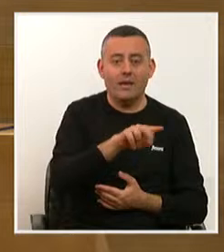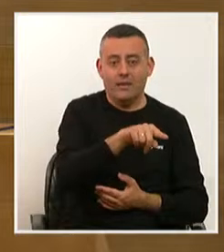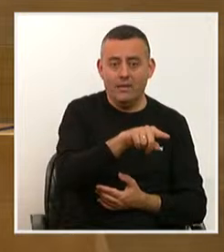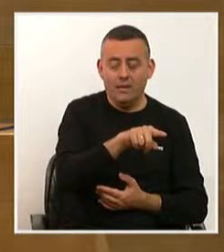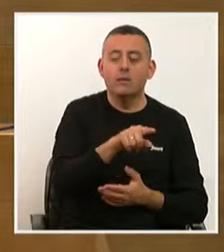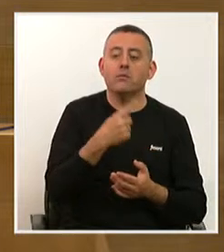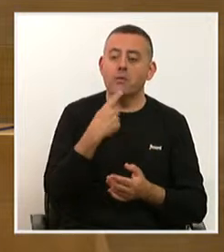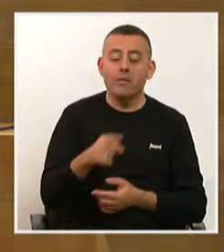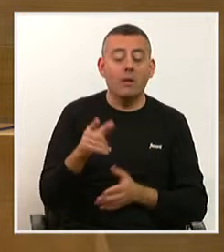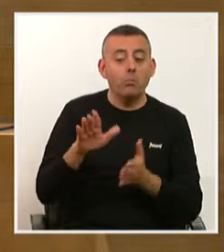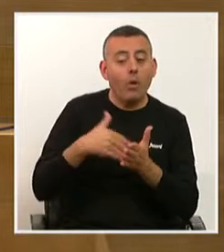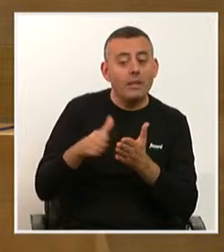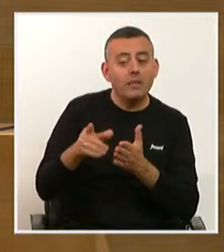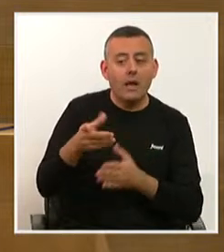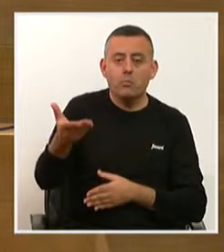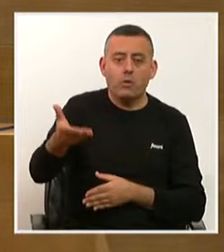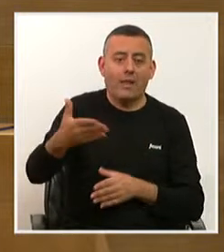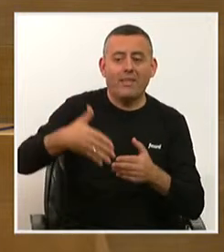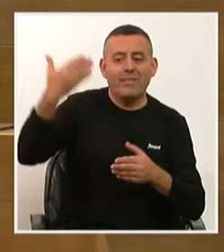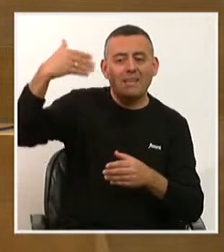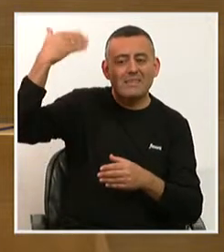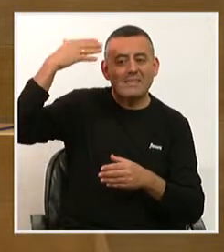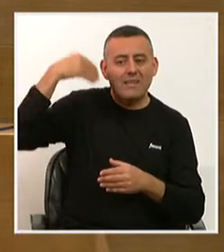desdea Andrés